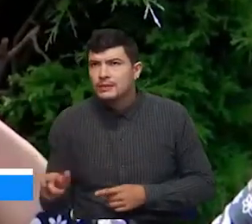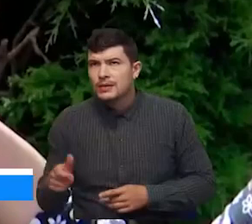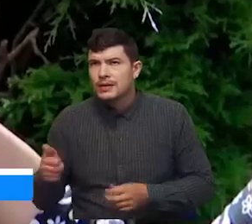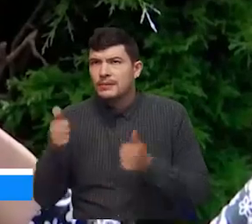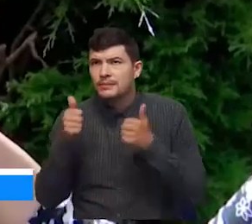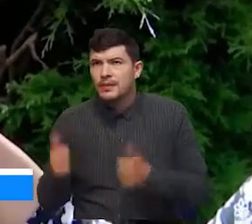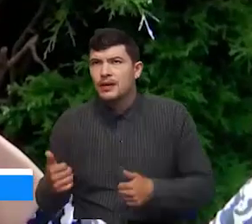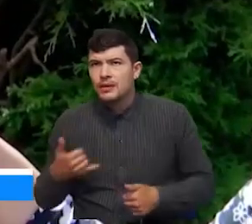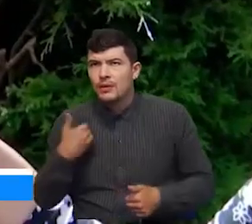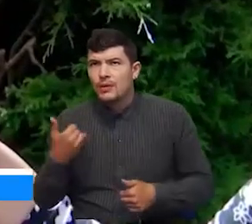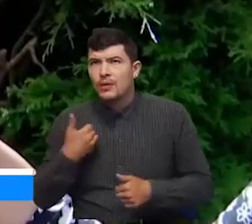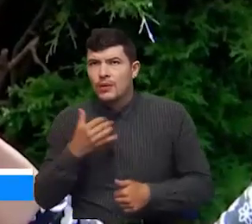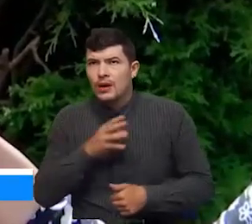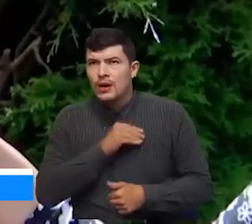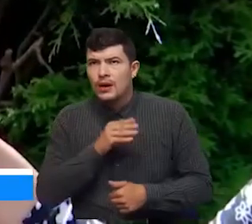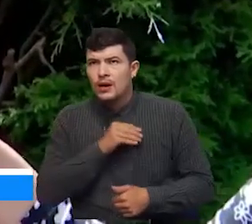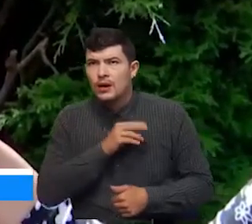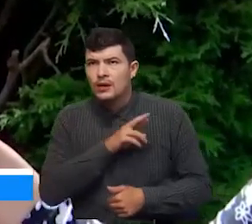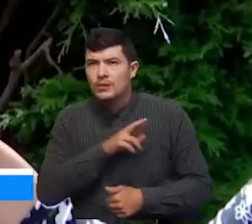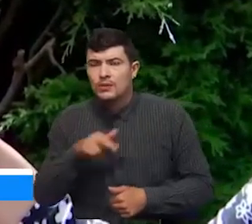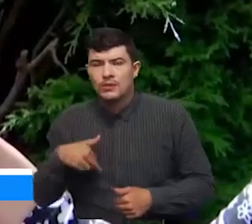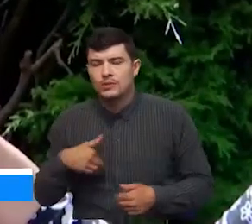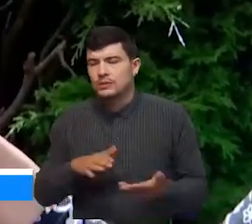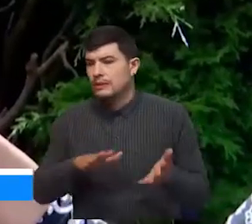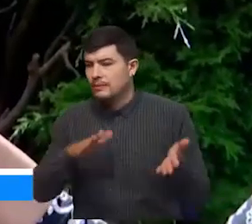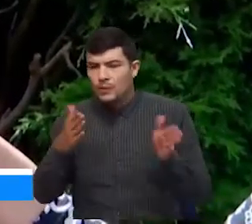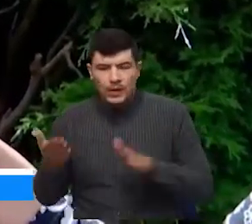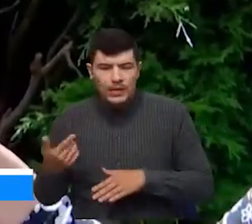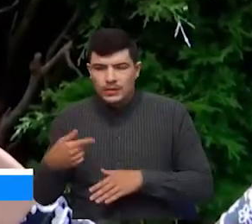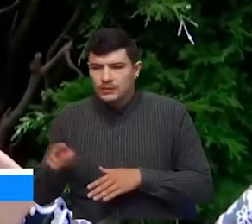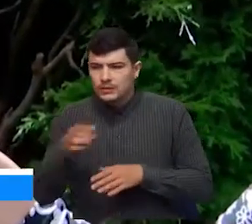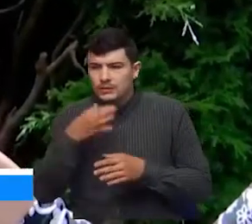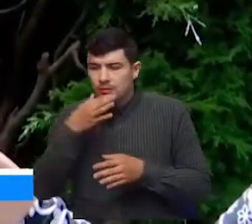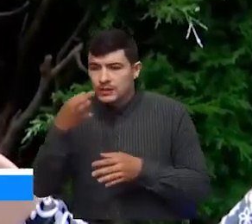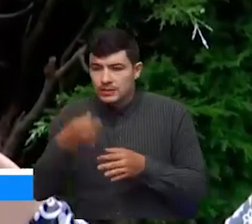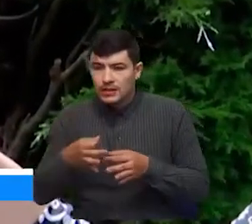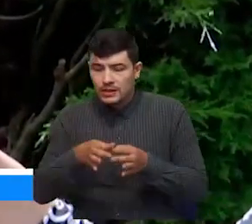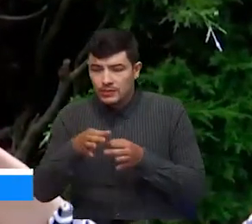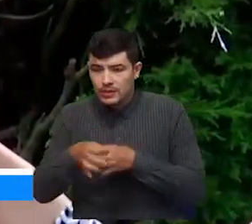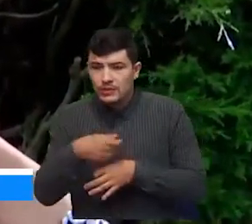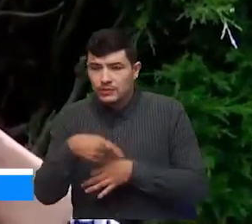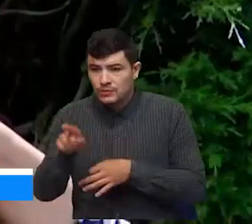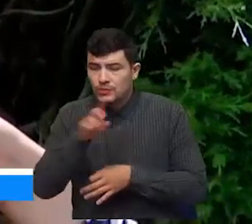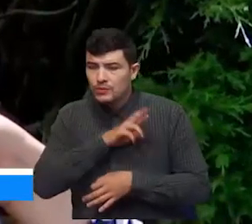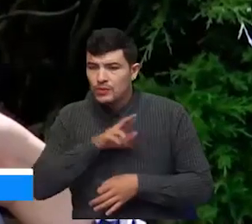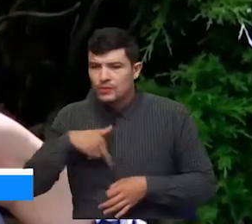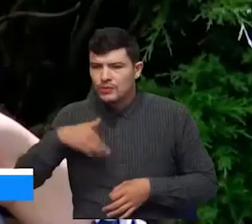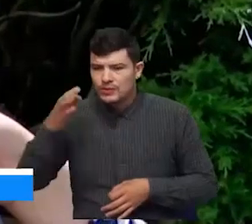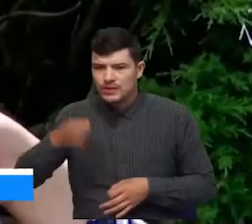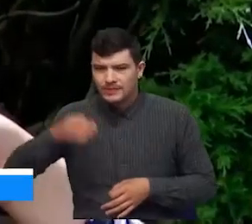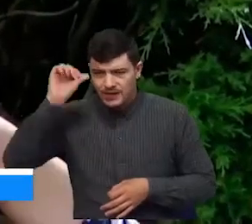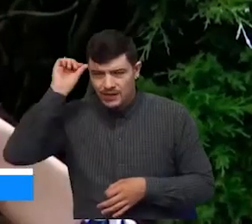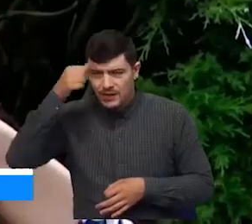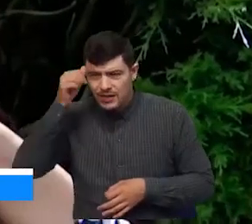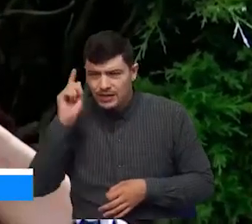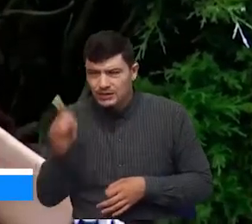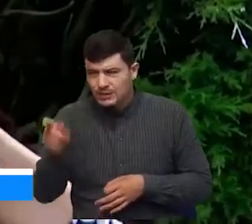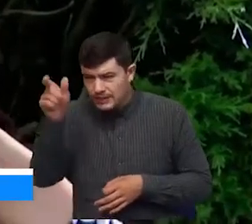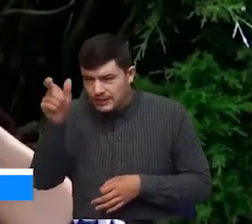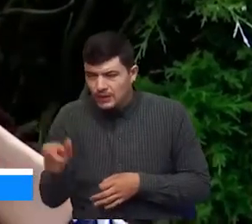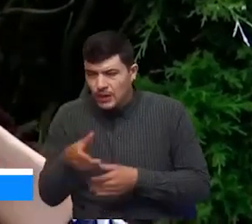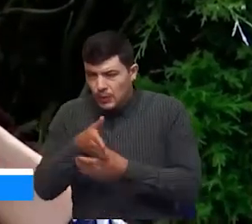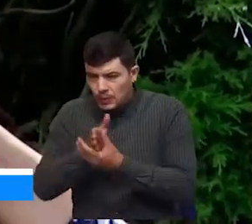y una pérdida muy grande para nosotros acá en pamplona verdad porque lo recordamos un pela humildes de